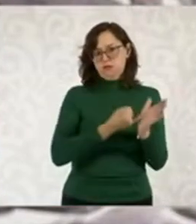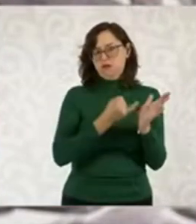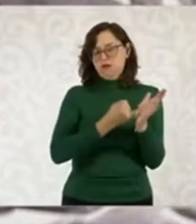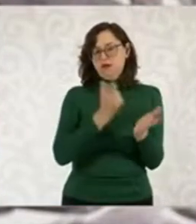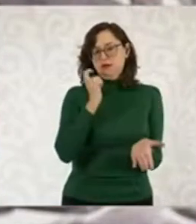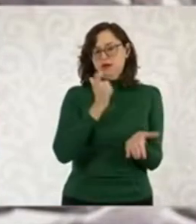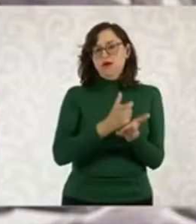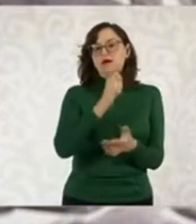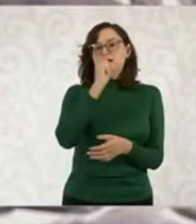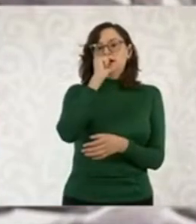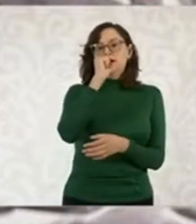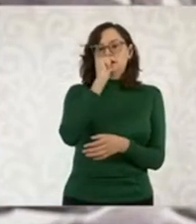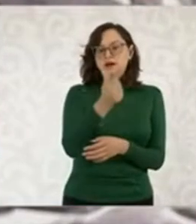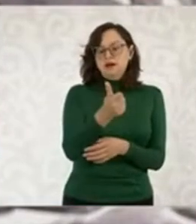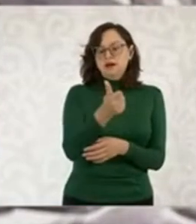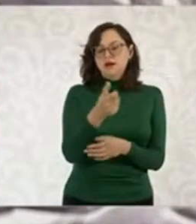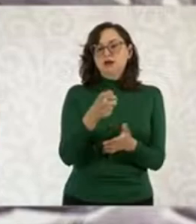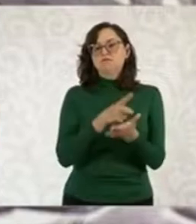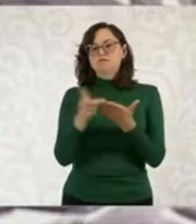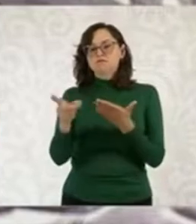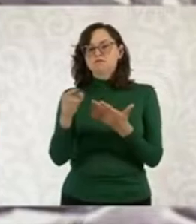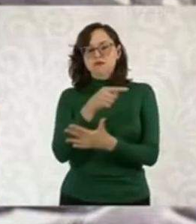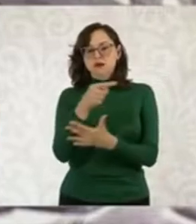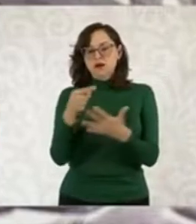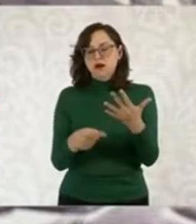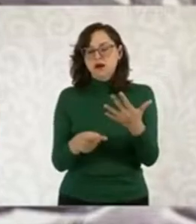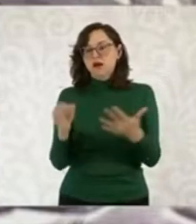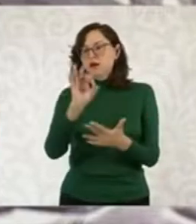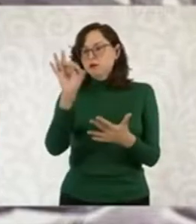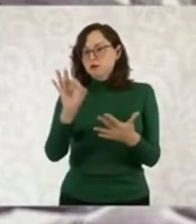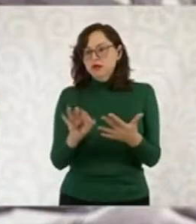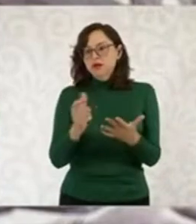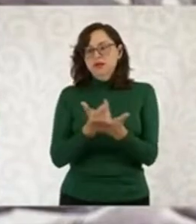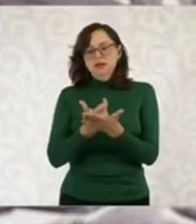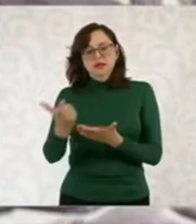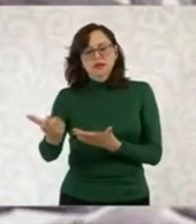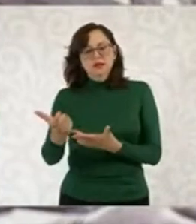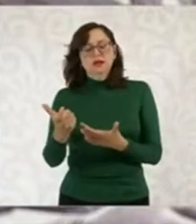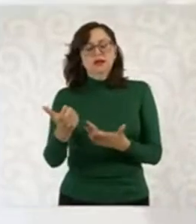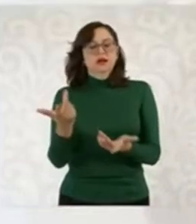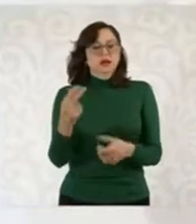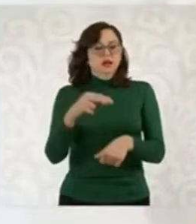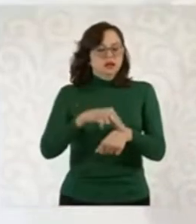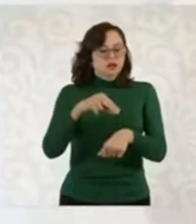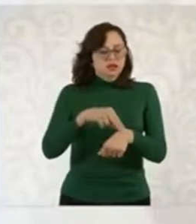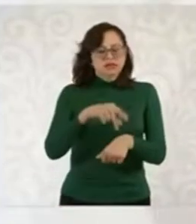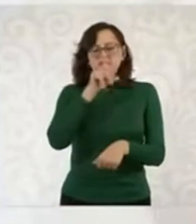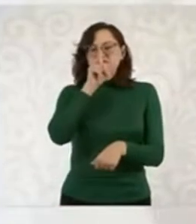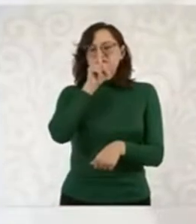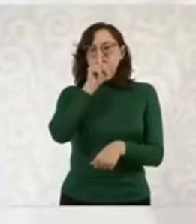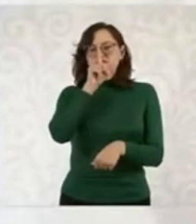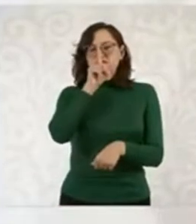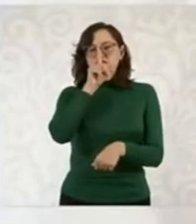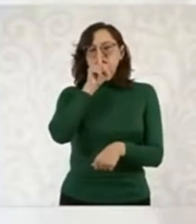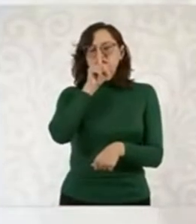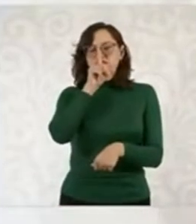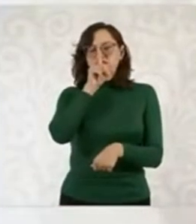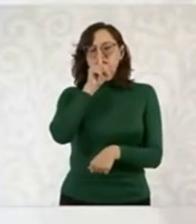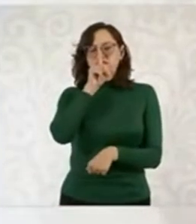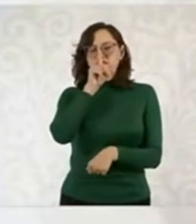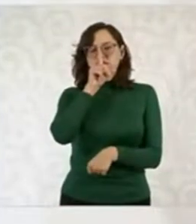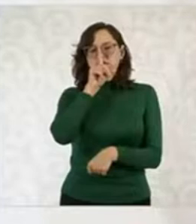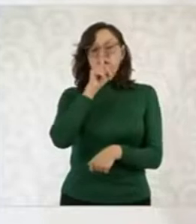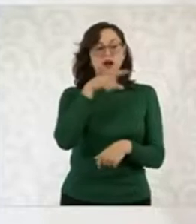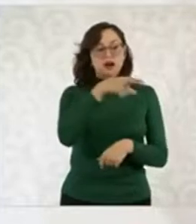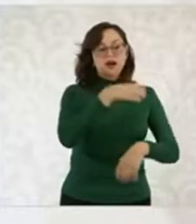trabajadores que no tenían ni reparto de utilidades, ni seguridad social en muchos casos, porque eran contratados a través de